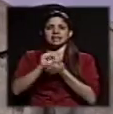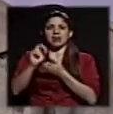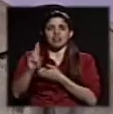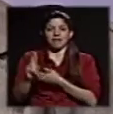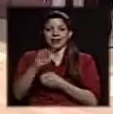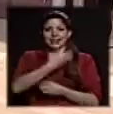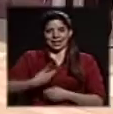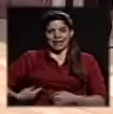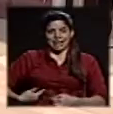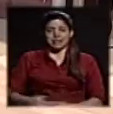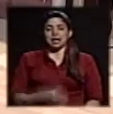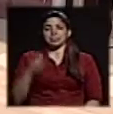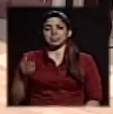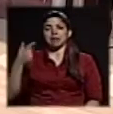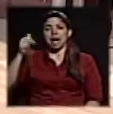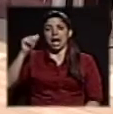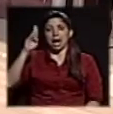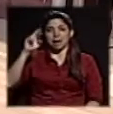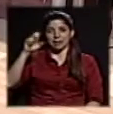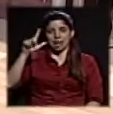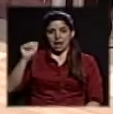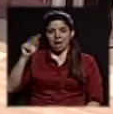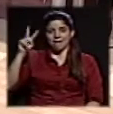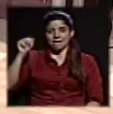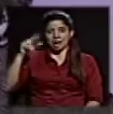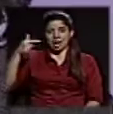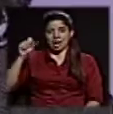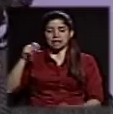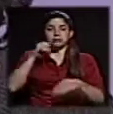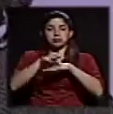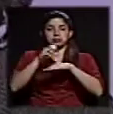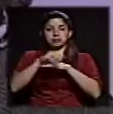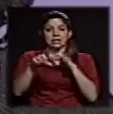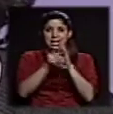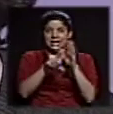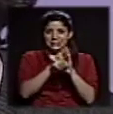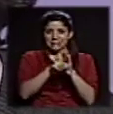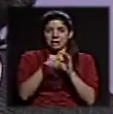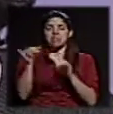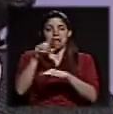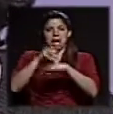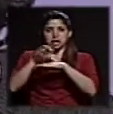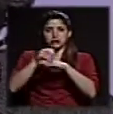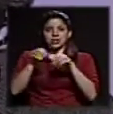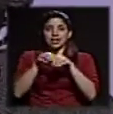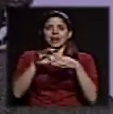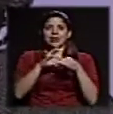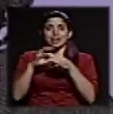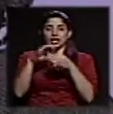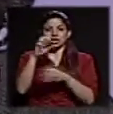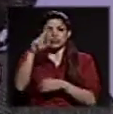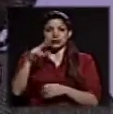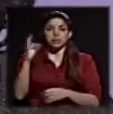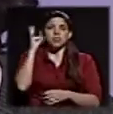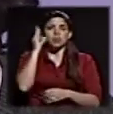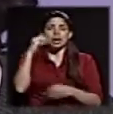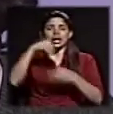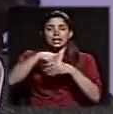San Rafael de Heredia, y Gabriela Vargas, asesora legislativa, asesora también de la Red Costarricense de